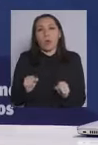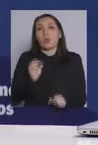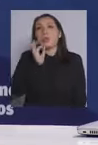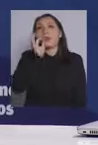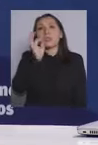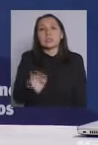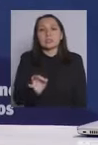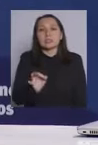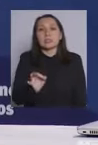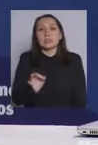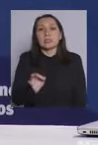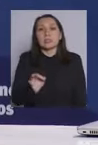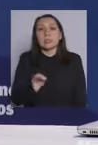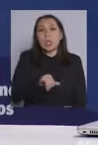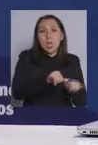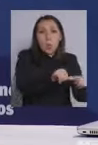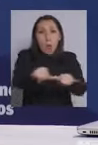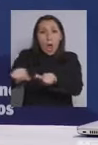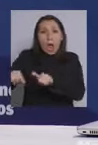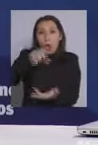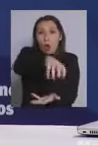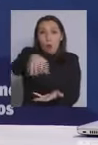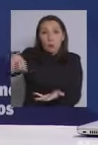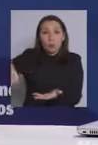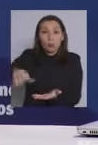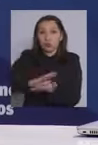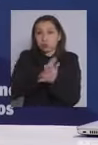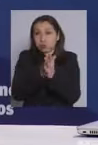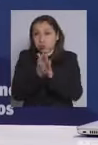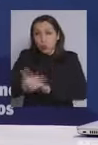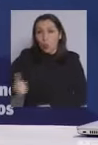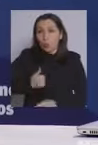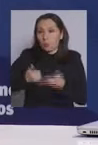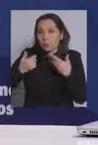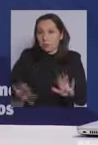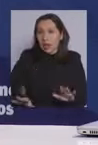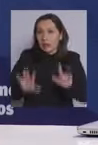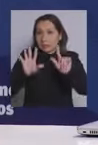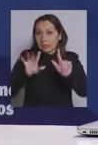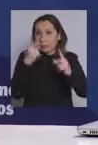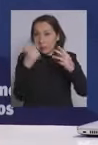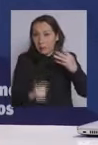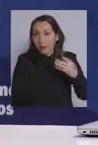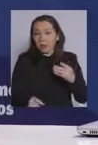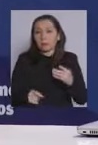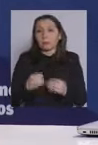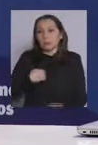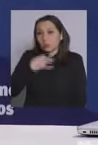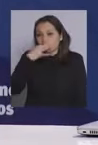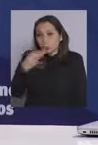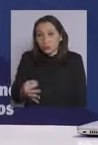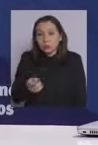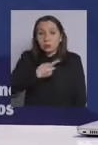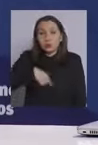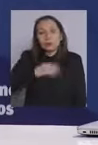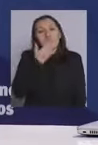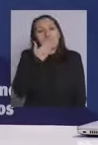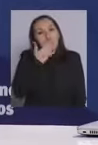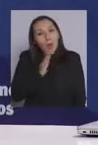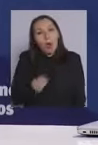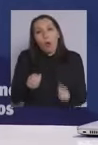No podemos decir que homogéneamente todas las comunas cumplen esos parámetros. Como yo le dije, nosotros